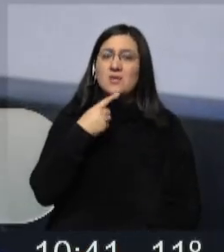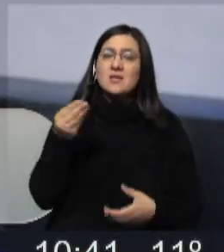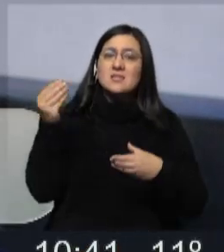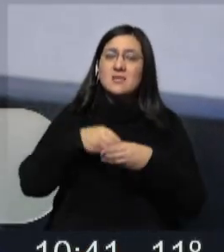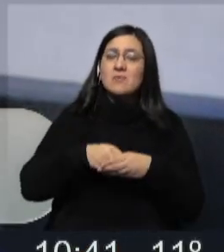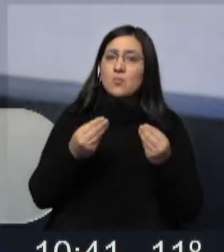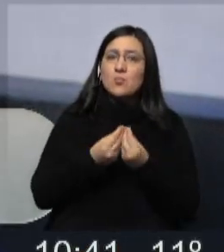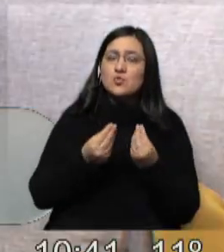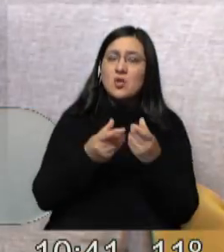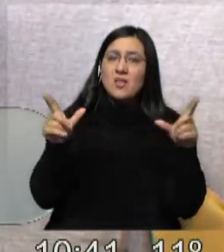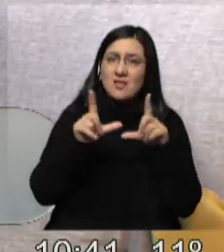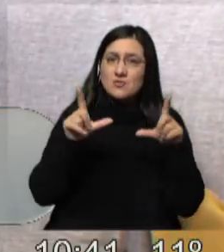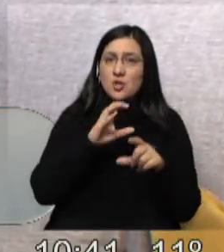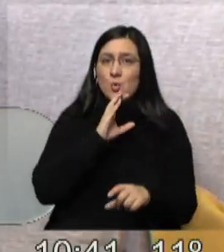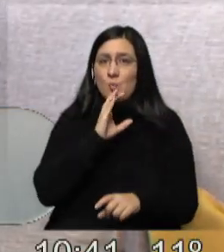en la televisión, en el humor?